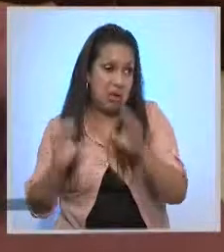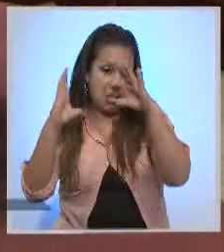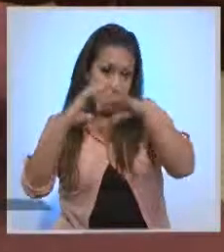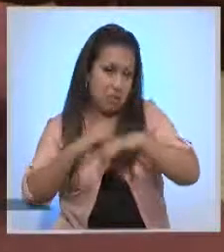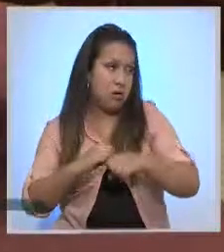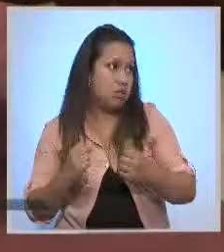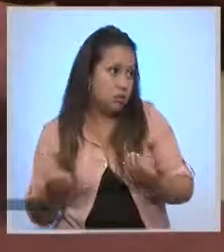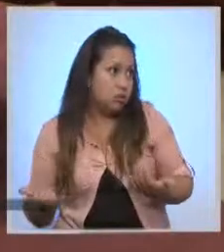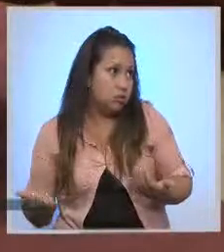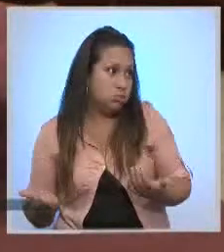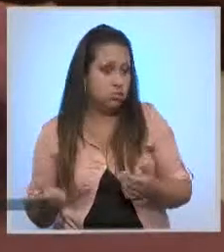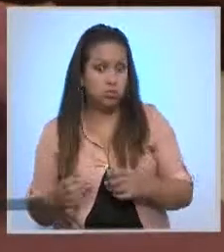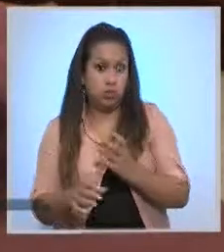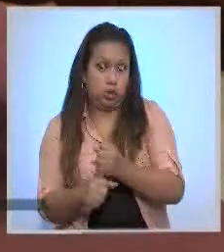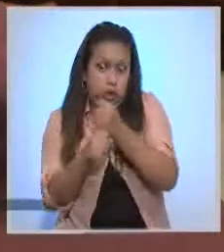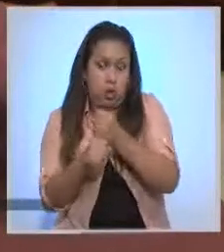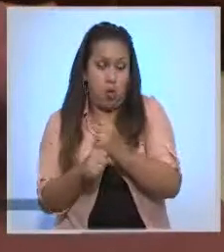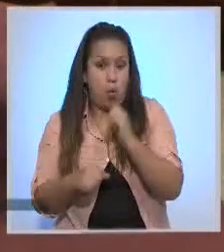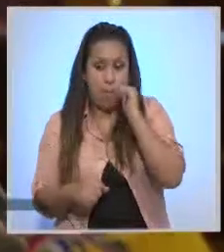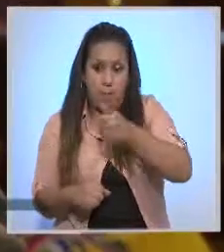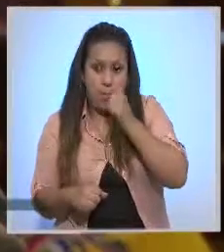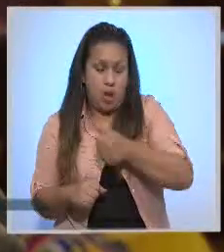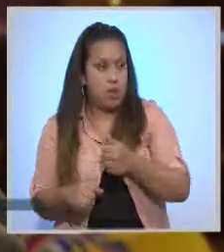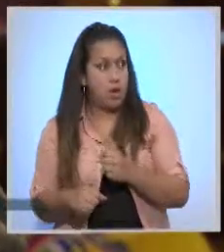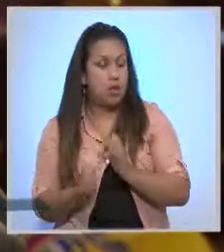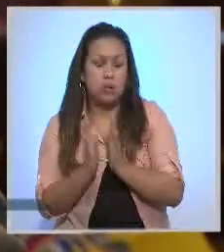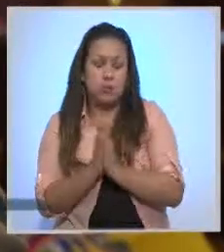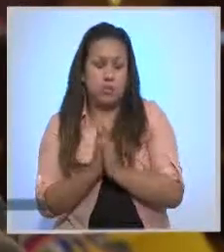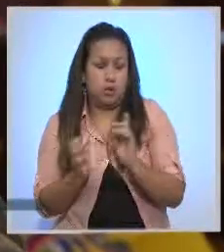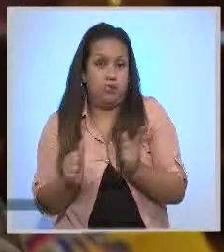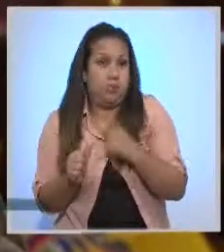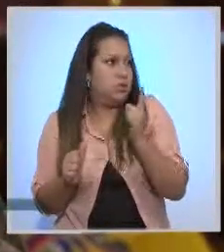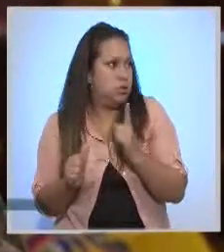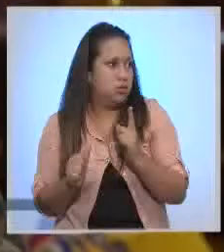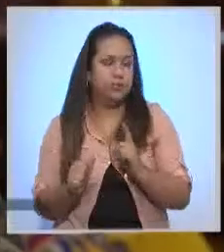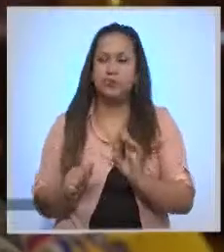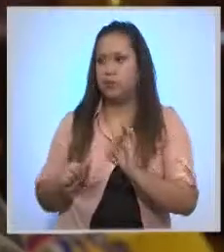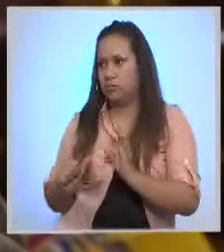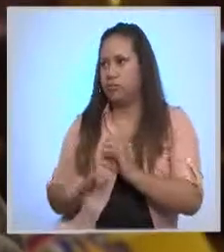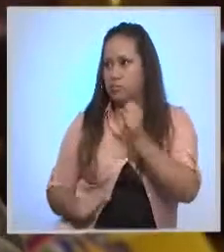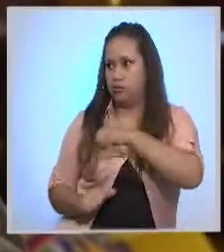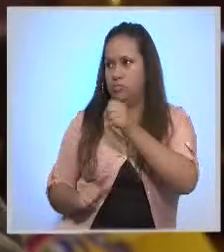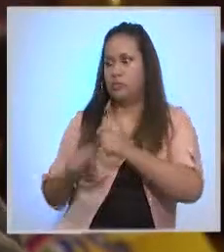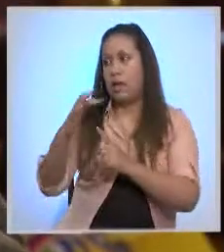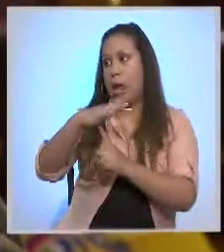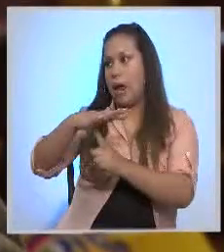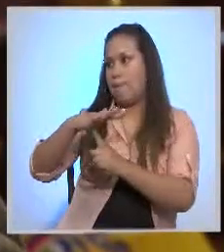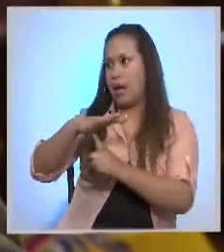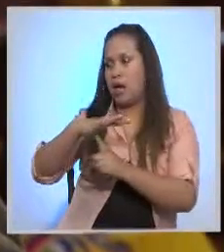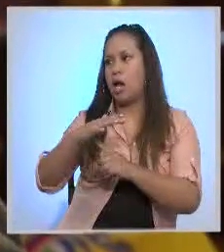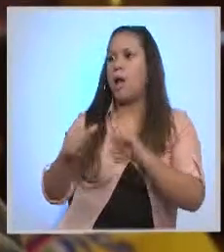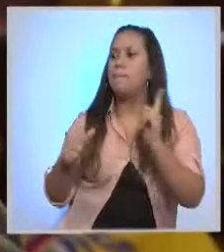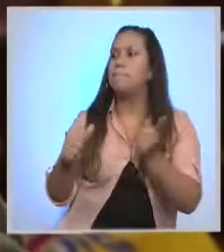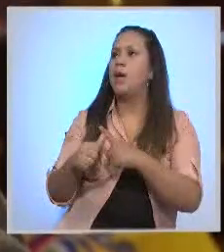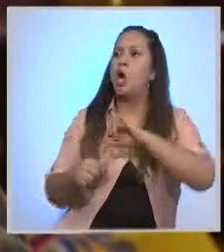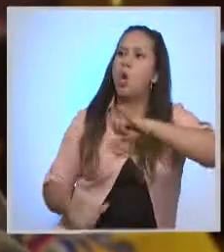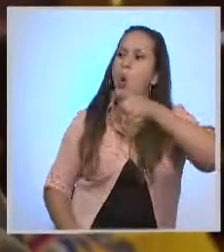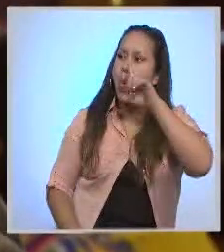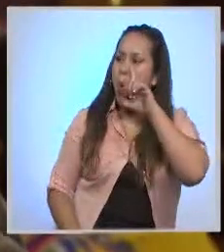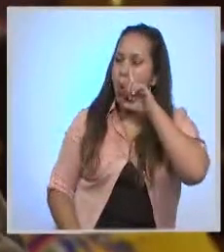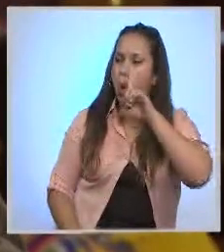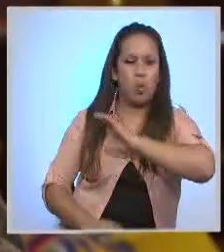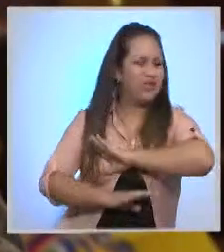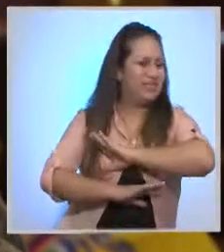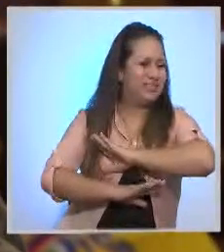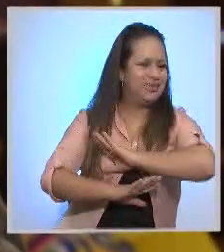asegurarse un lugar ahí en la zona bueno nosotros el parque este momento ya está cerrado nosotros desde el primero de julio se cerró con